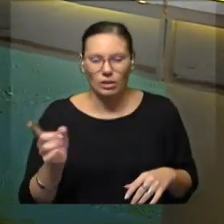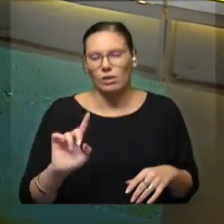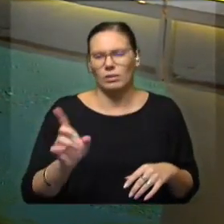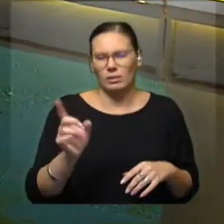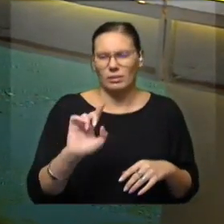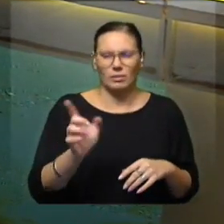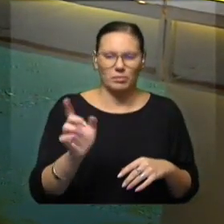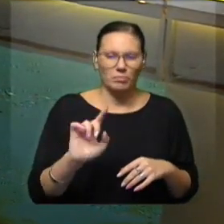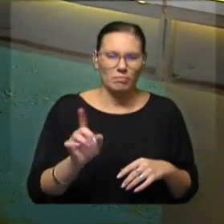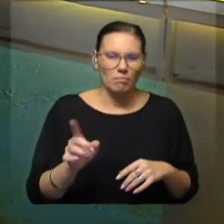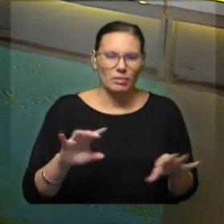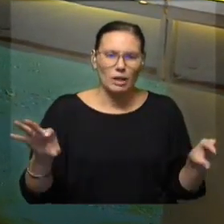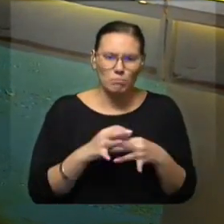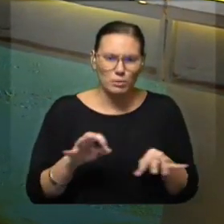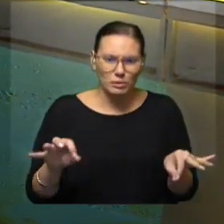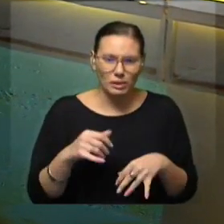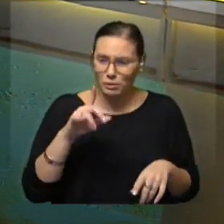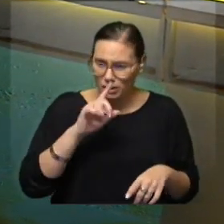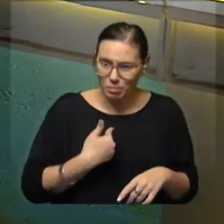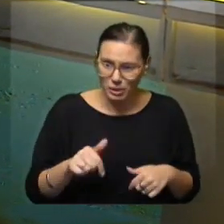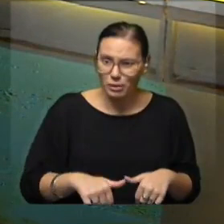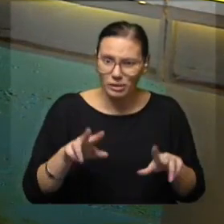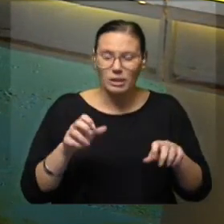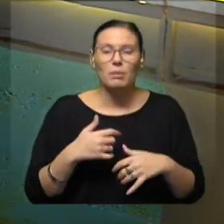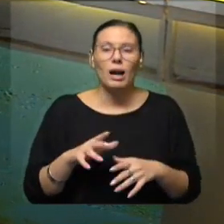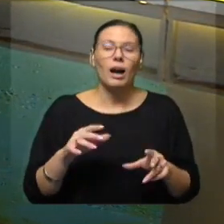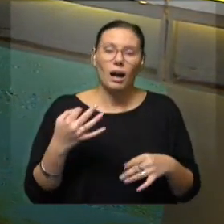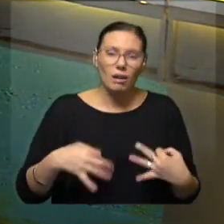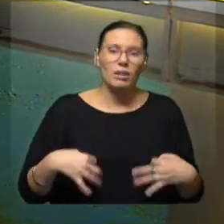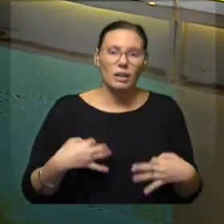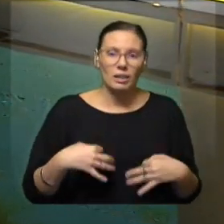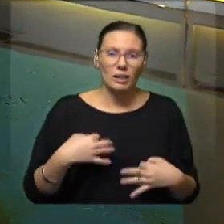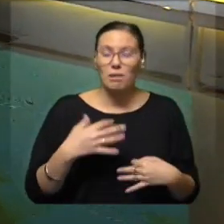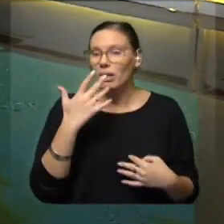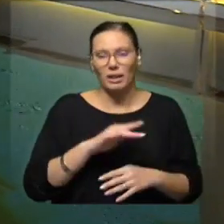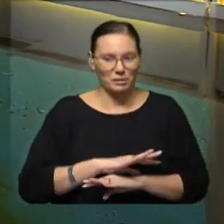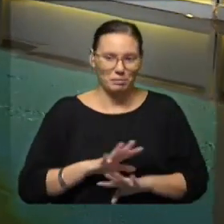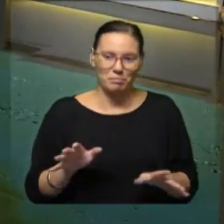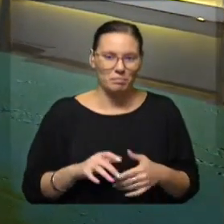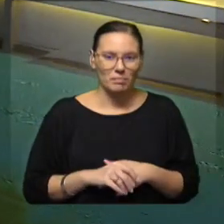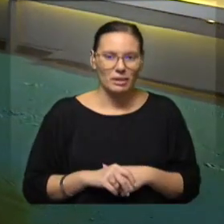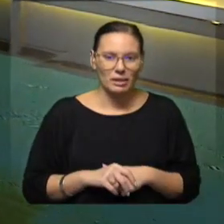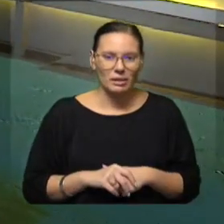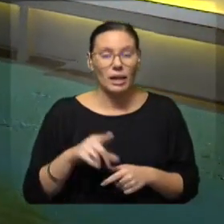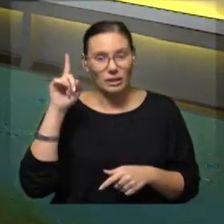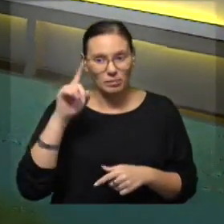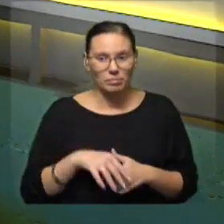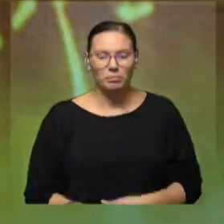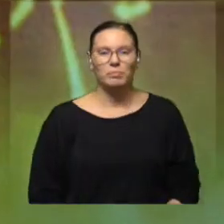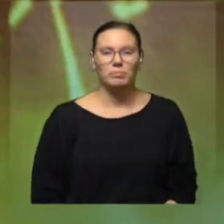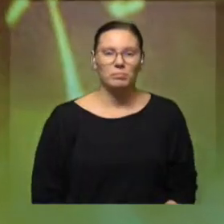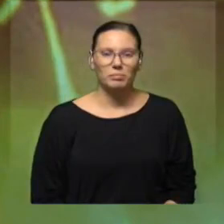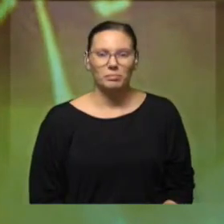no, no, no teníamos que ir rápido hoy. Teníamos que ir rápido, es verdad. Ay, no, no, me encantó. Esta.